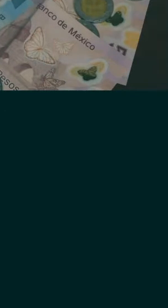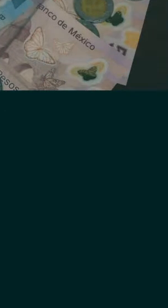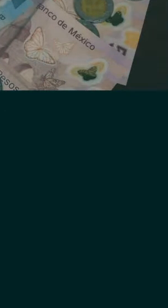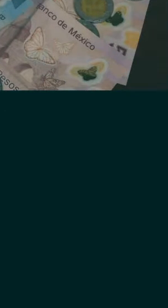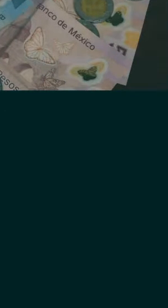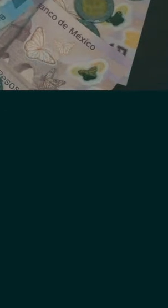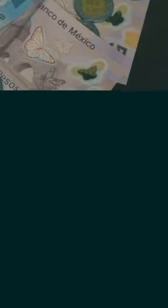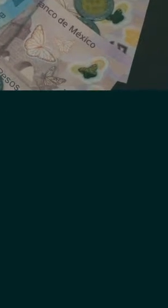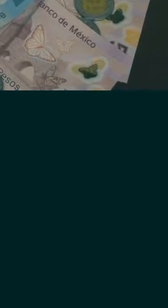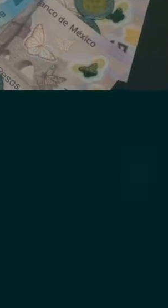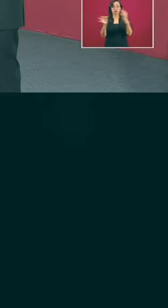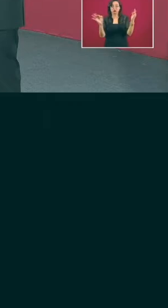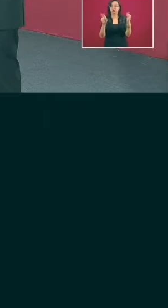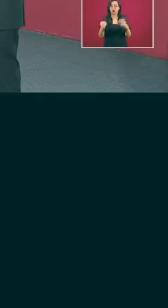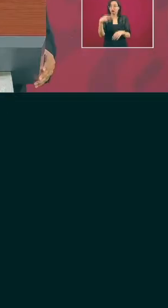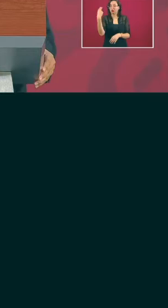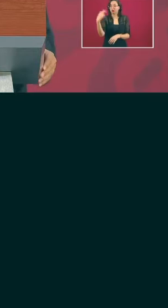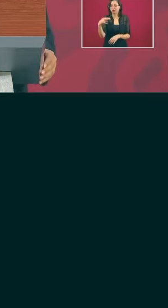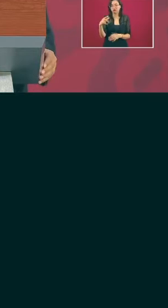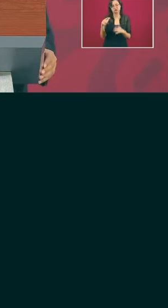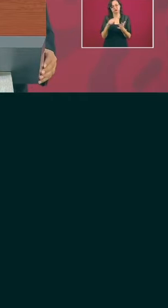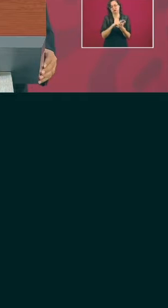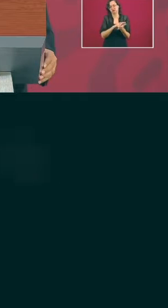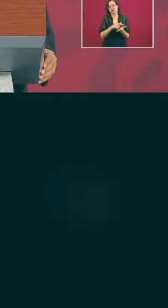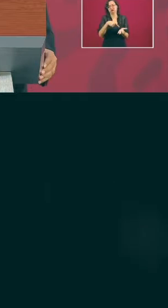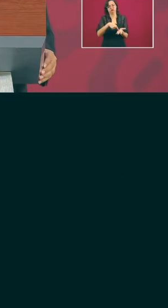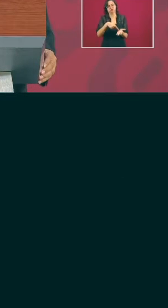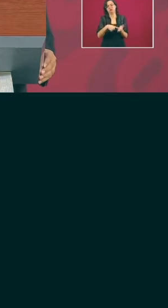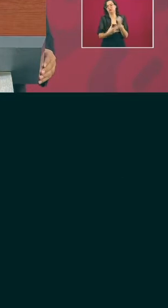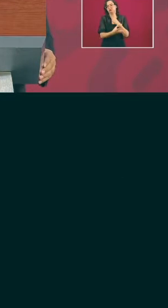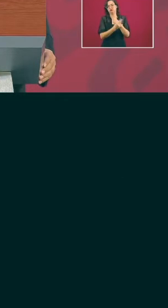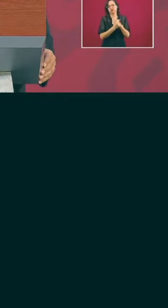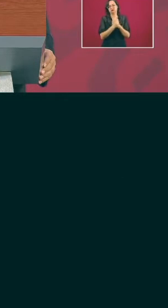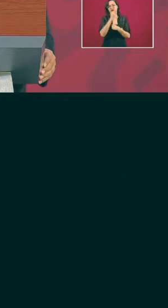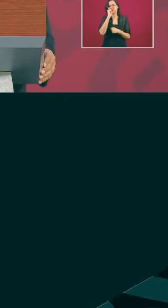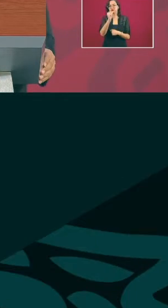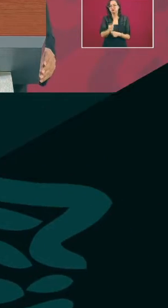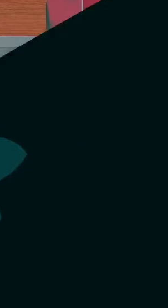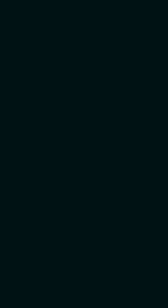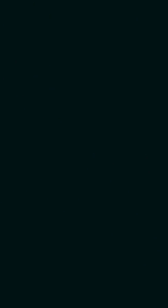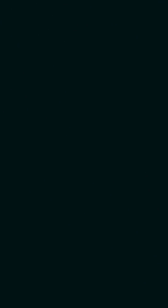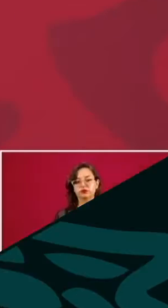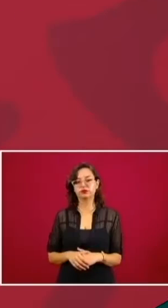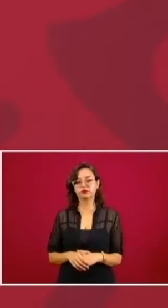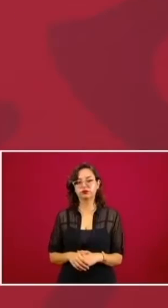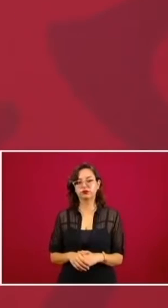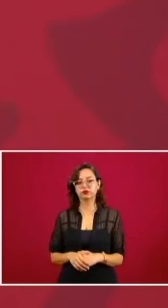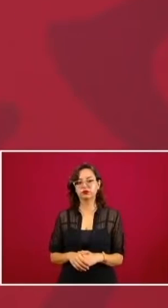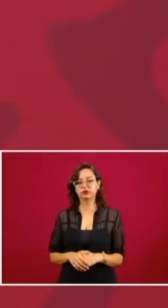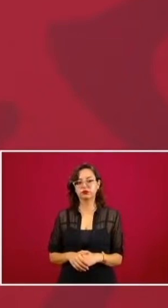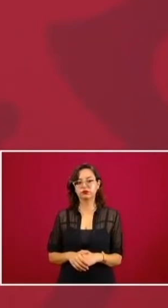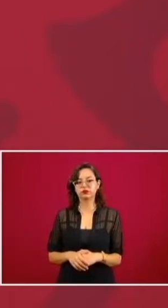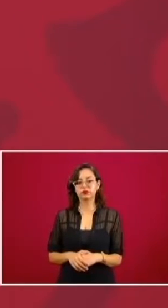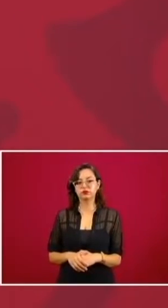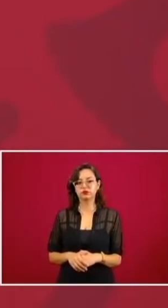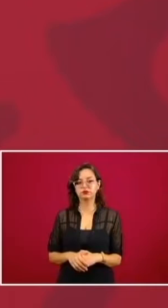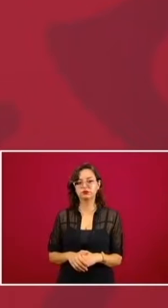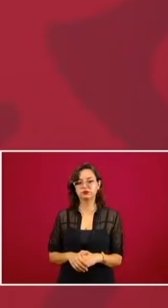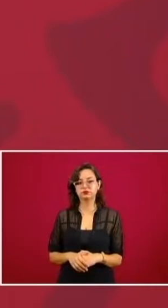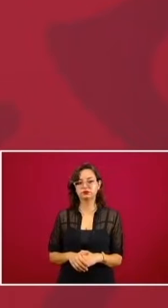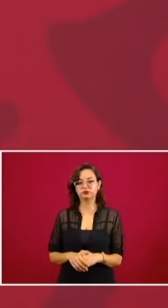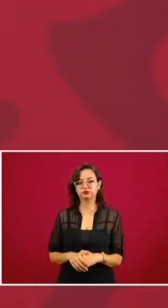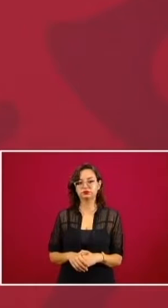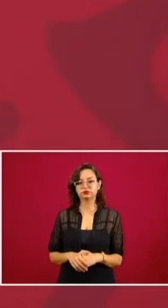electrónica a 1,000,000 de patrones. ¿Pero de dónde sacarán todos esos recursos? Aquí la respuesta. Se está